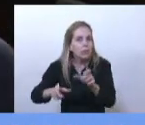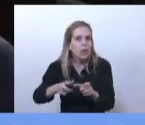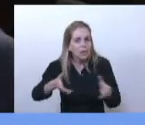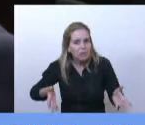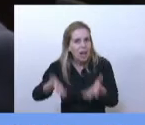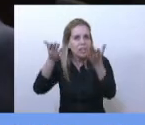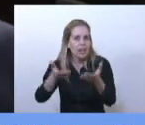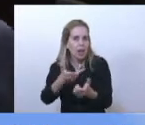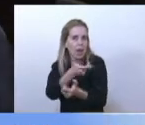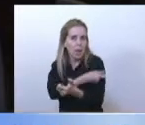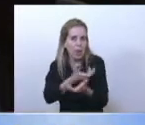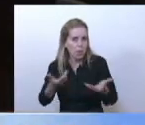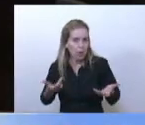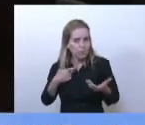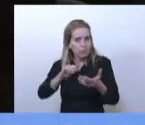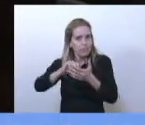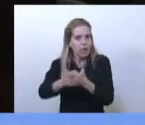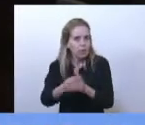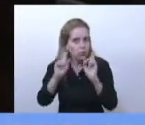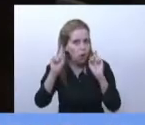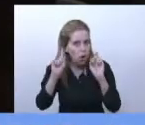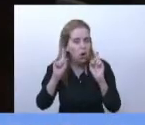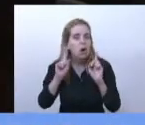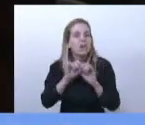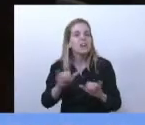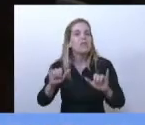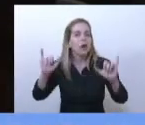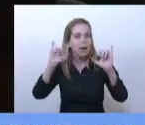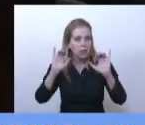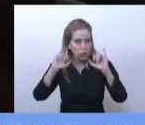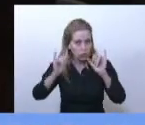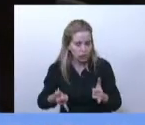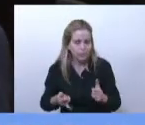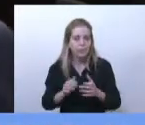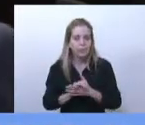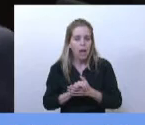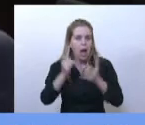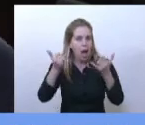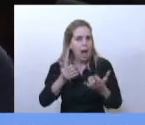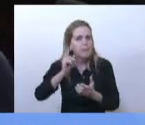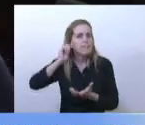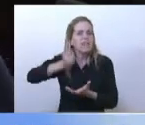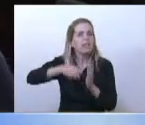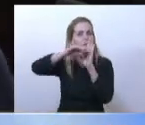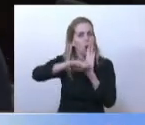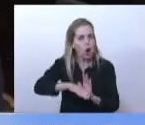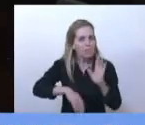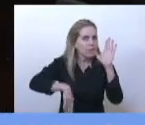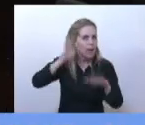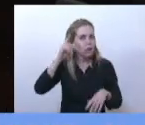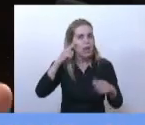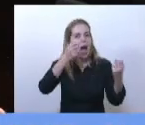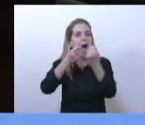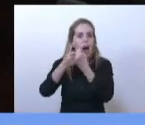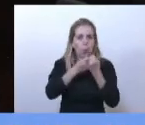diferente a estas cuatro medidas fundamentales en las que hay un consenso mayoritario en nuestro país